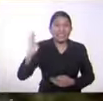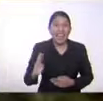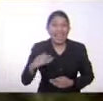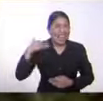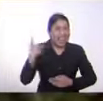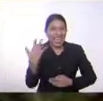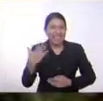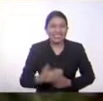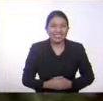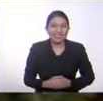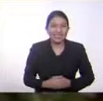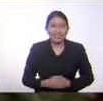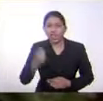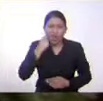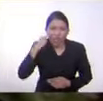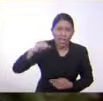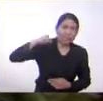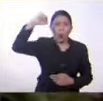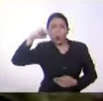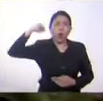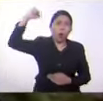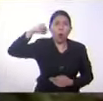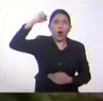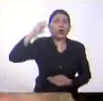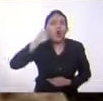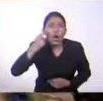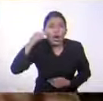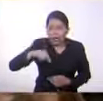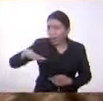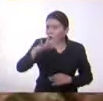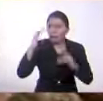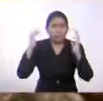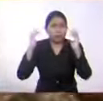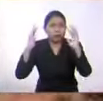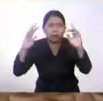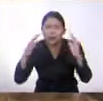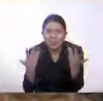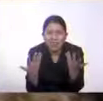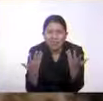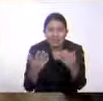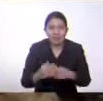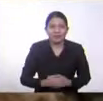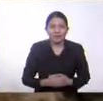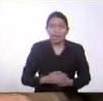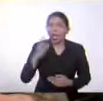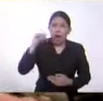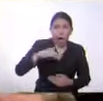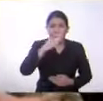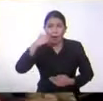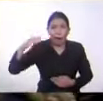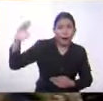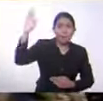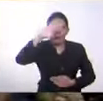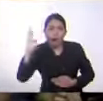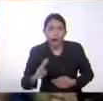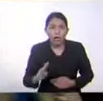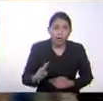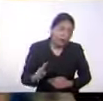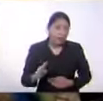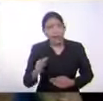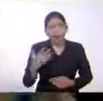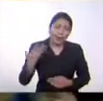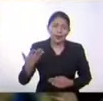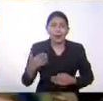¿Y dónde vamos a encontrar un carnaval en la selva? ¡Ah, tranquilinha! ¡En Brasil! ¡Si você no va